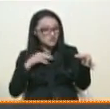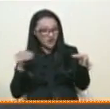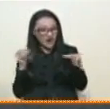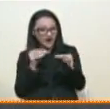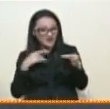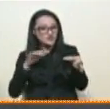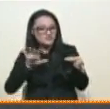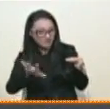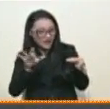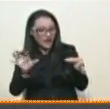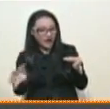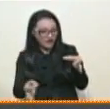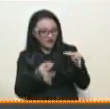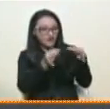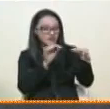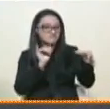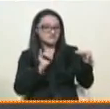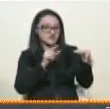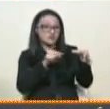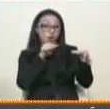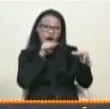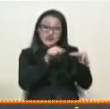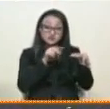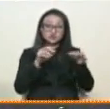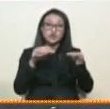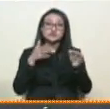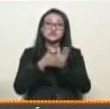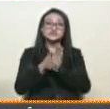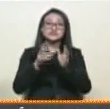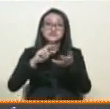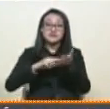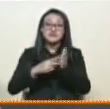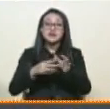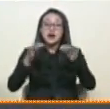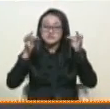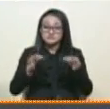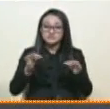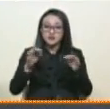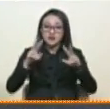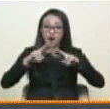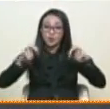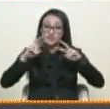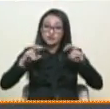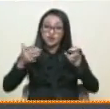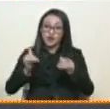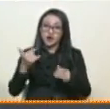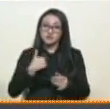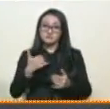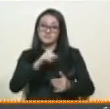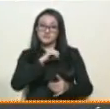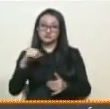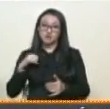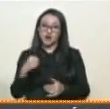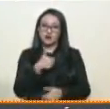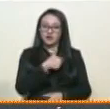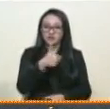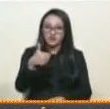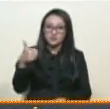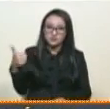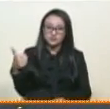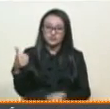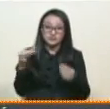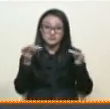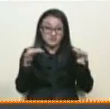corresponda con lo que dice ese comprobante de voto. Entonces, cada uno de los electores está haciendo su propia auditoría. Entonces, ¿y qué